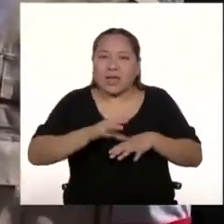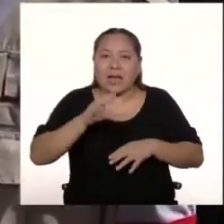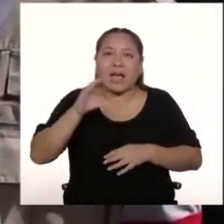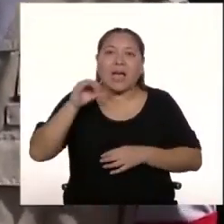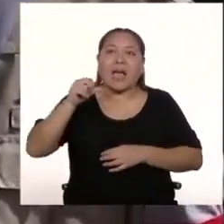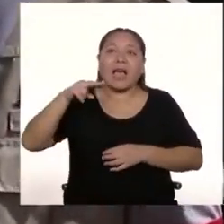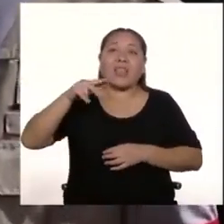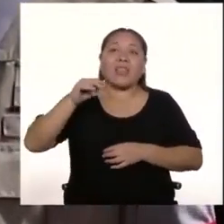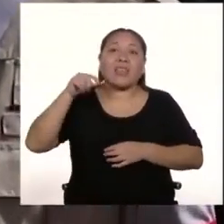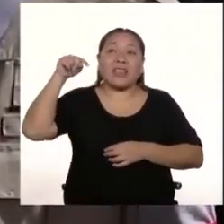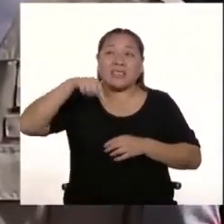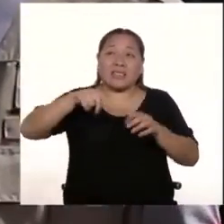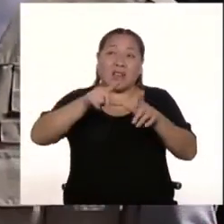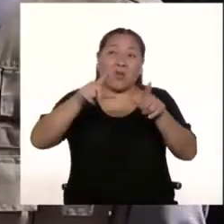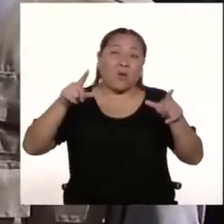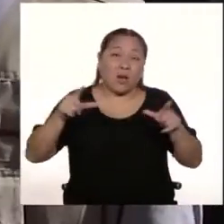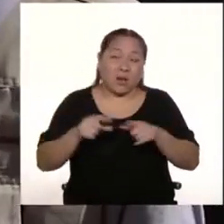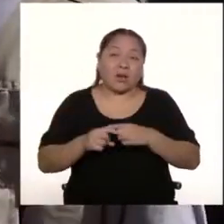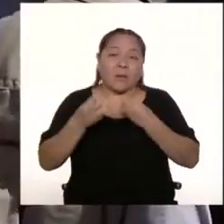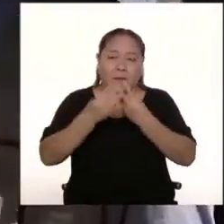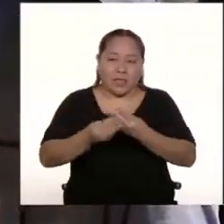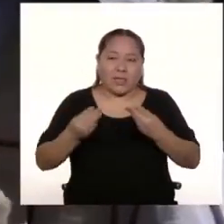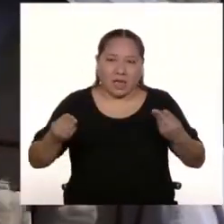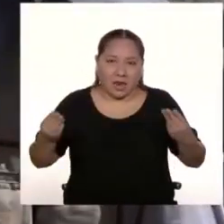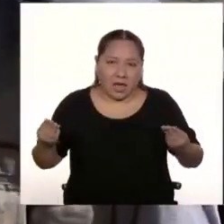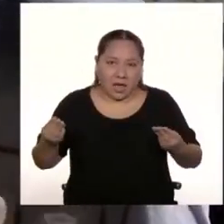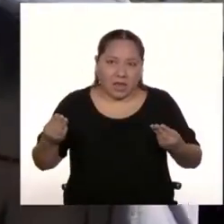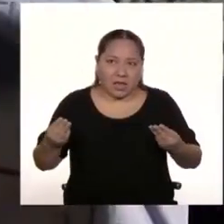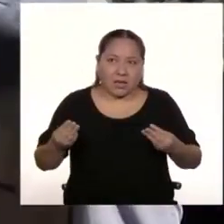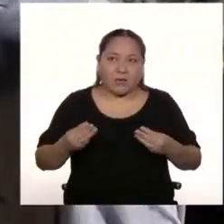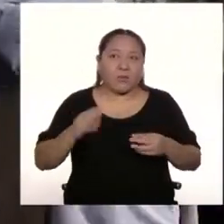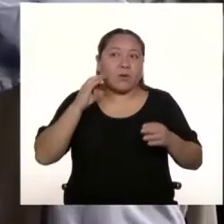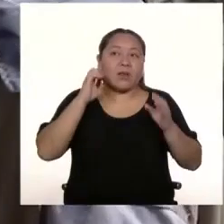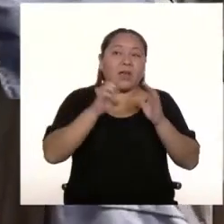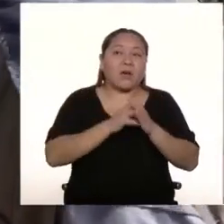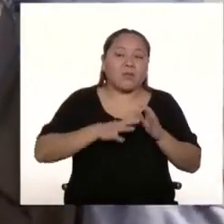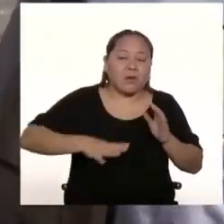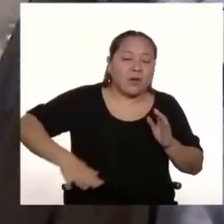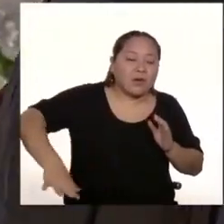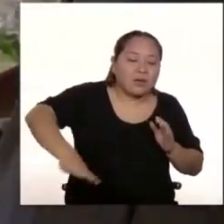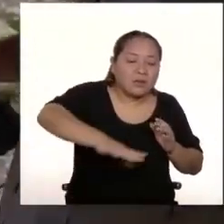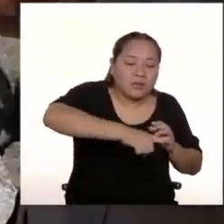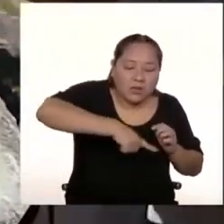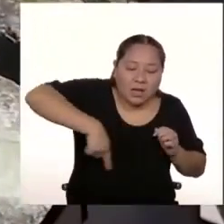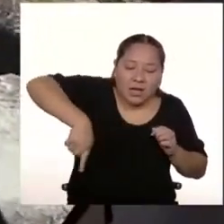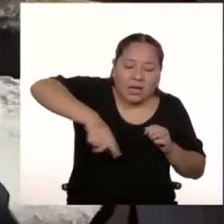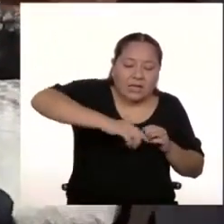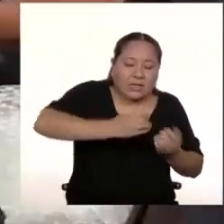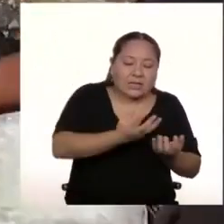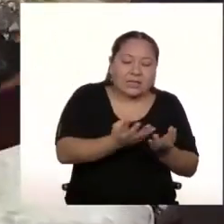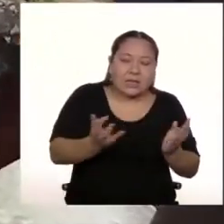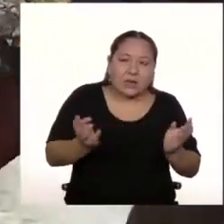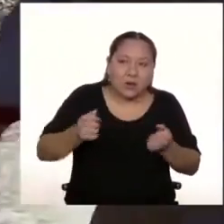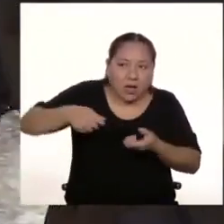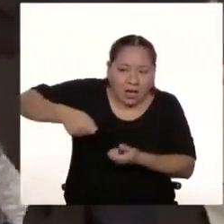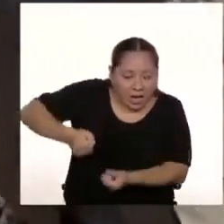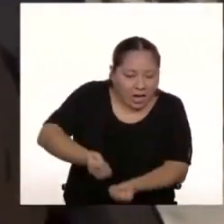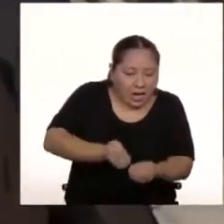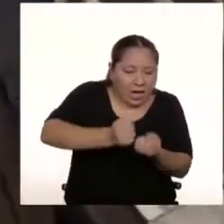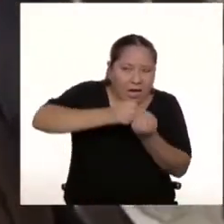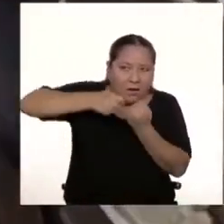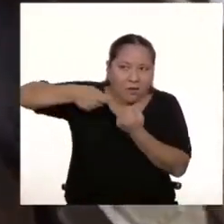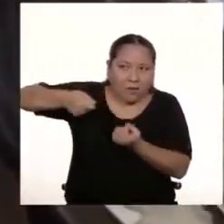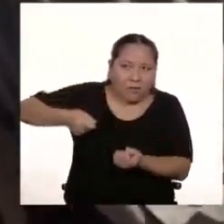en este sector se ha encontrado material canteril. Por ejemplo, este ambiente de planta semicircular, en la vez que excavamos, encontramos